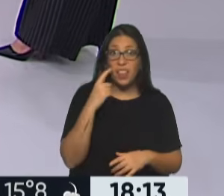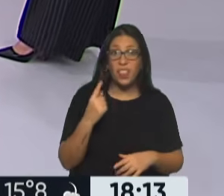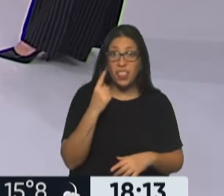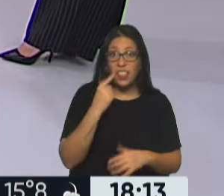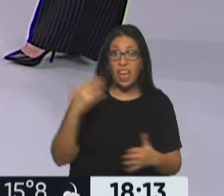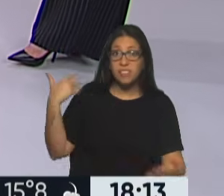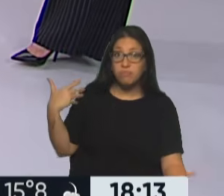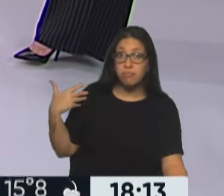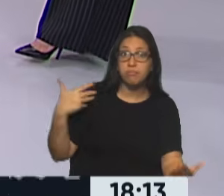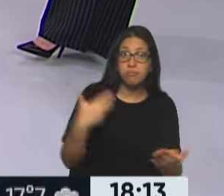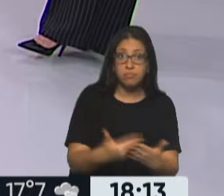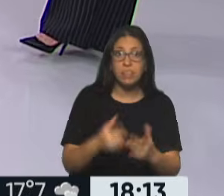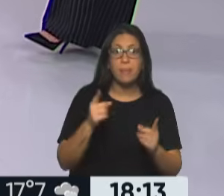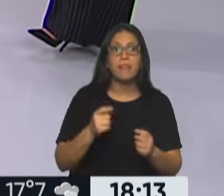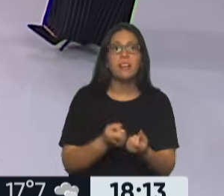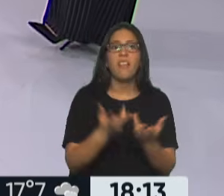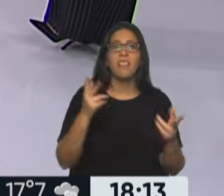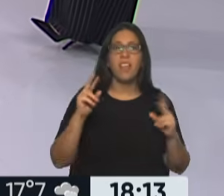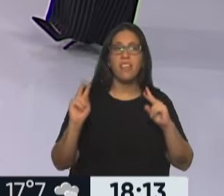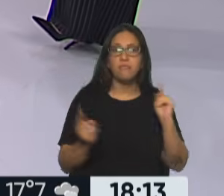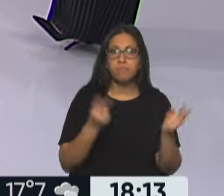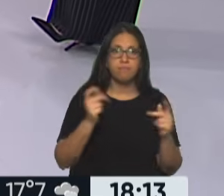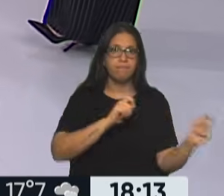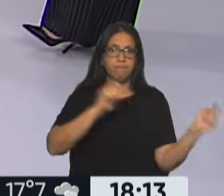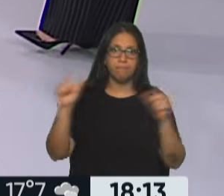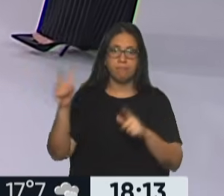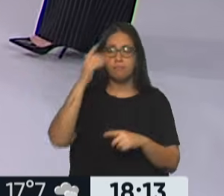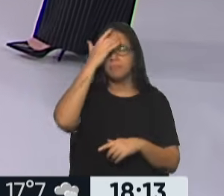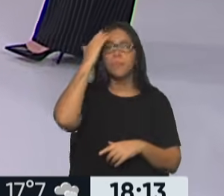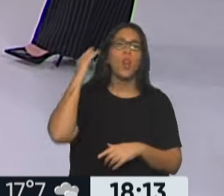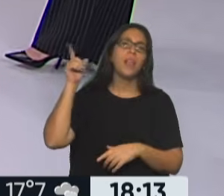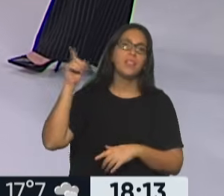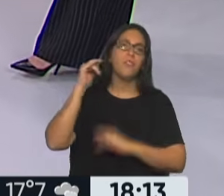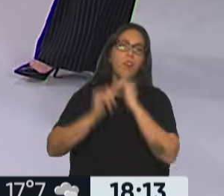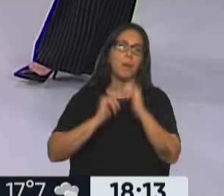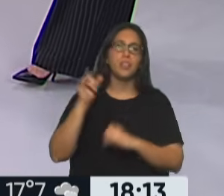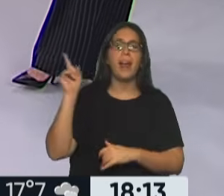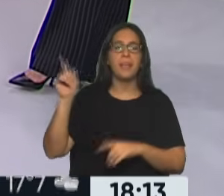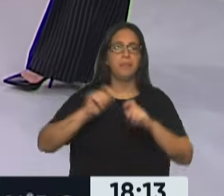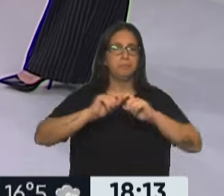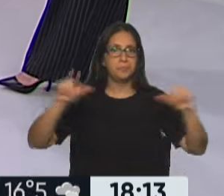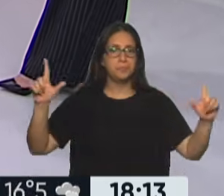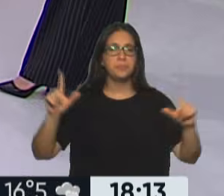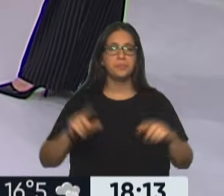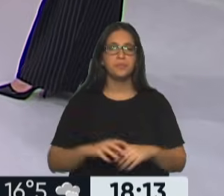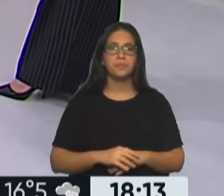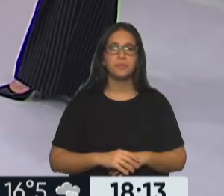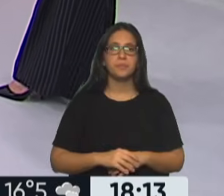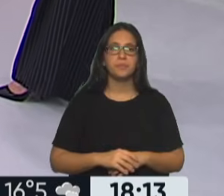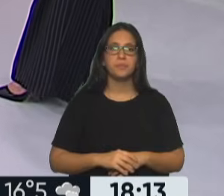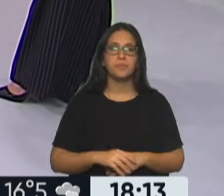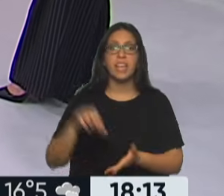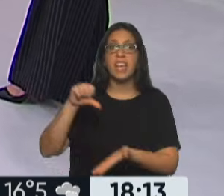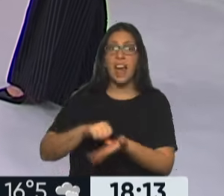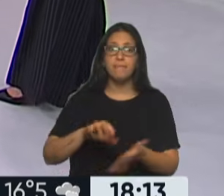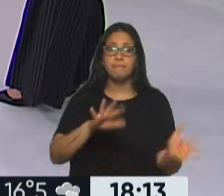que ver justamente con las bajas, que ya lo vamos a estar compartiendo. Bueno, parte de esta información de lo que está pasando en esta guerra. Las bajas en